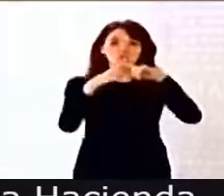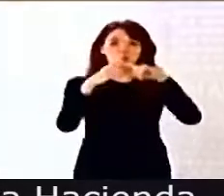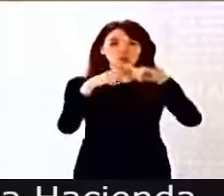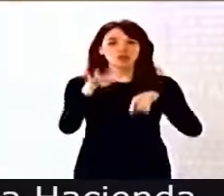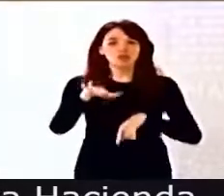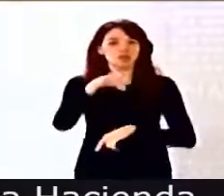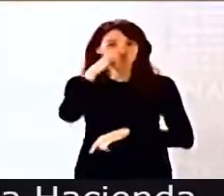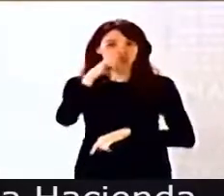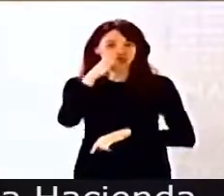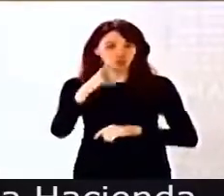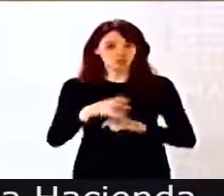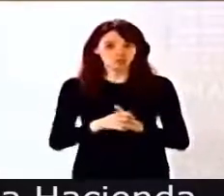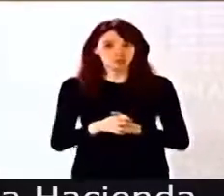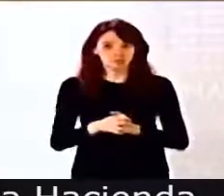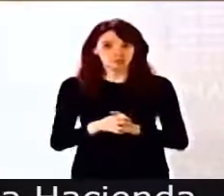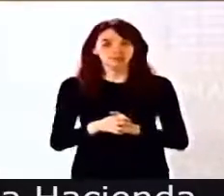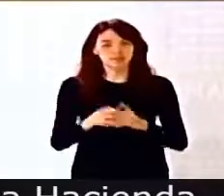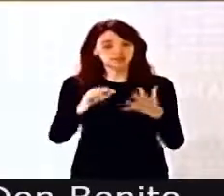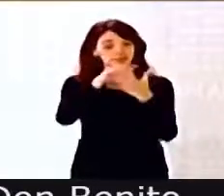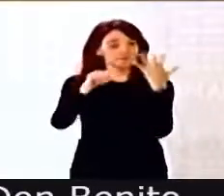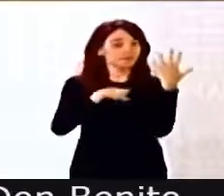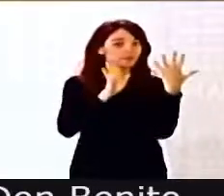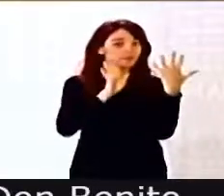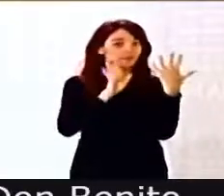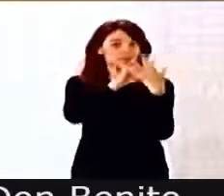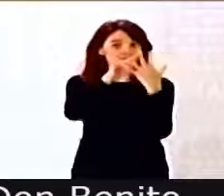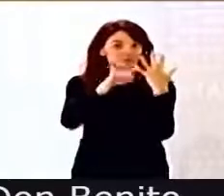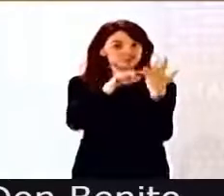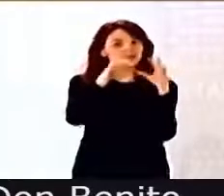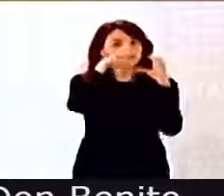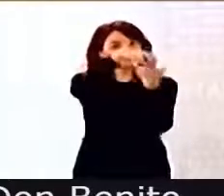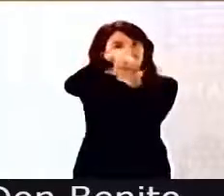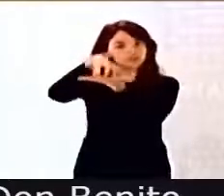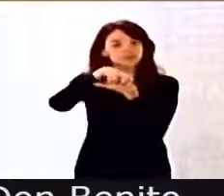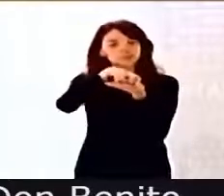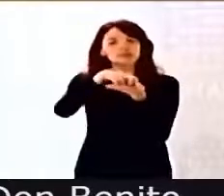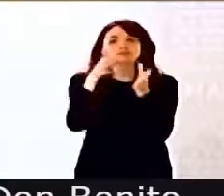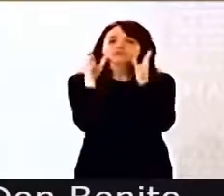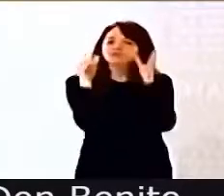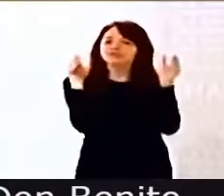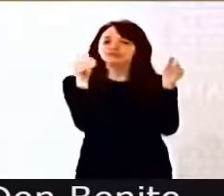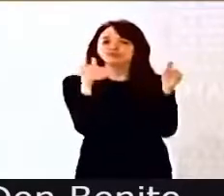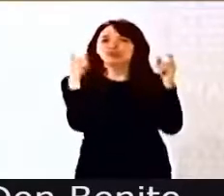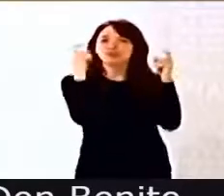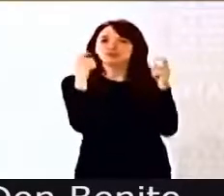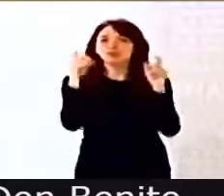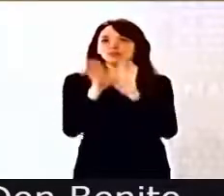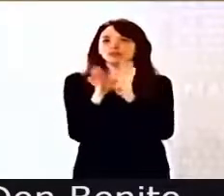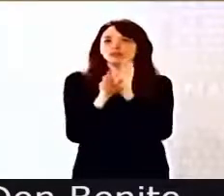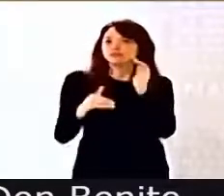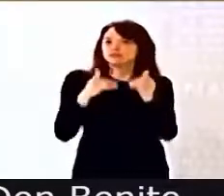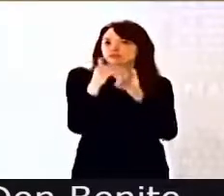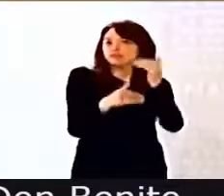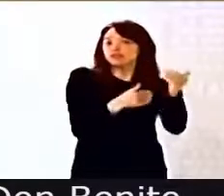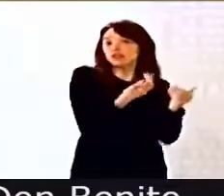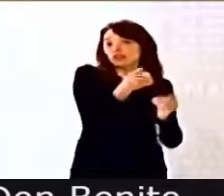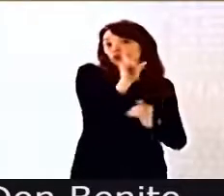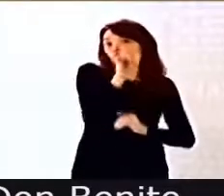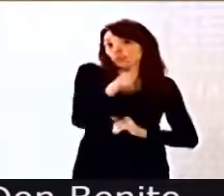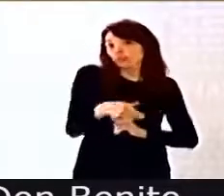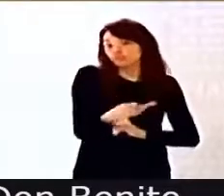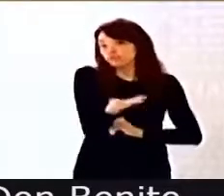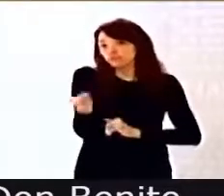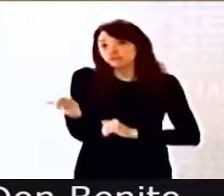Don Benito. A ellas dedicaremos y seguiremos dedicando todos los esfuerzos, como también a todas y cada